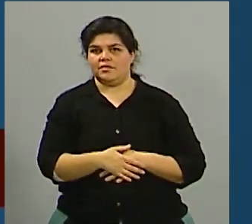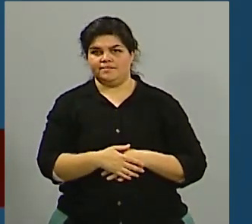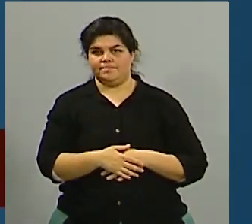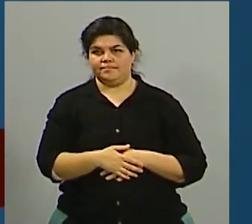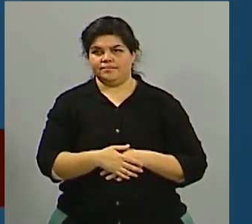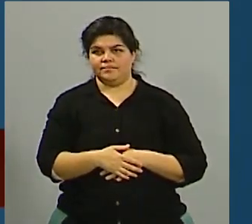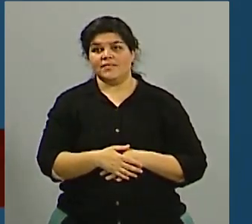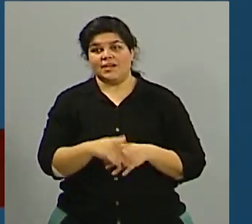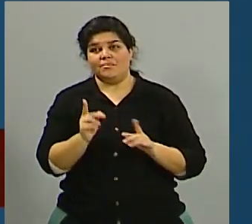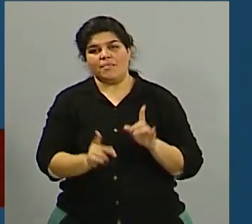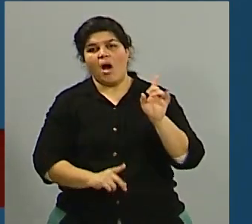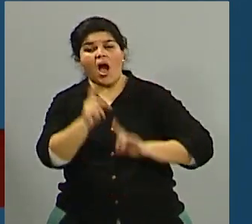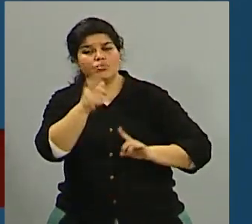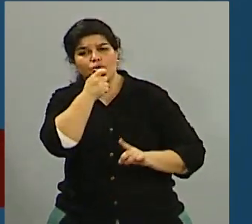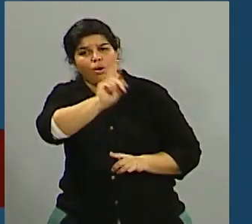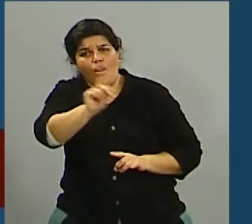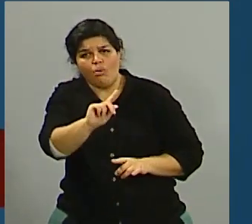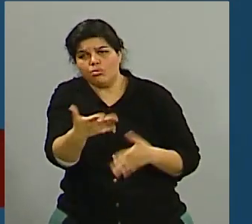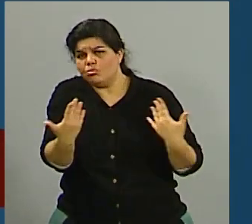resultar antipáticas, y si sabemos que